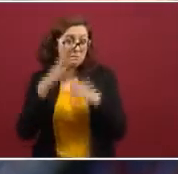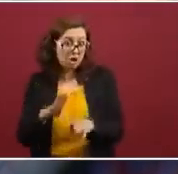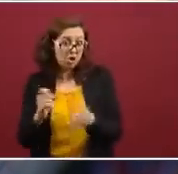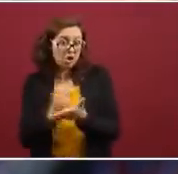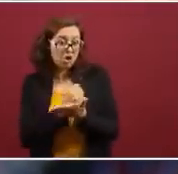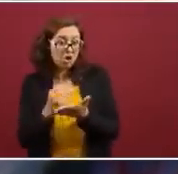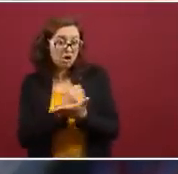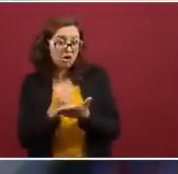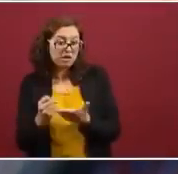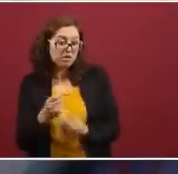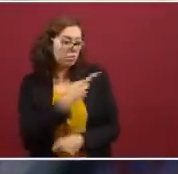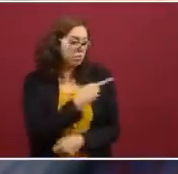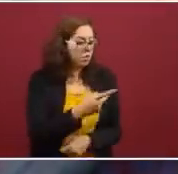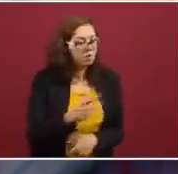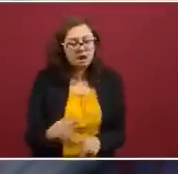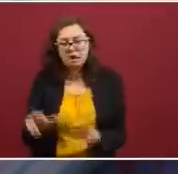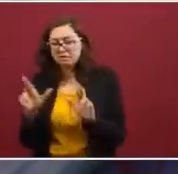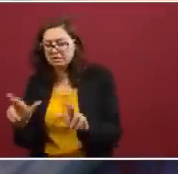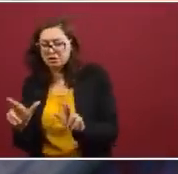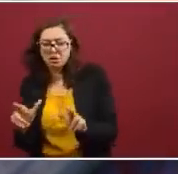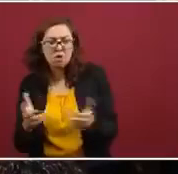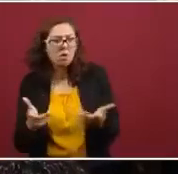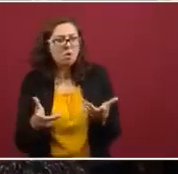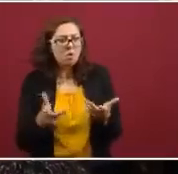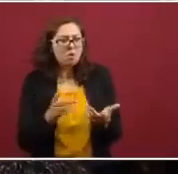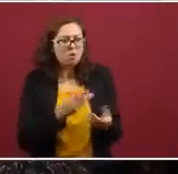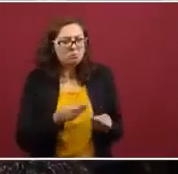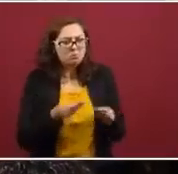crédito ni a pobres ni a ricos sin obtener nada a cambio.